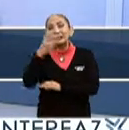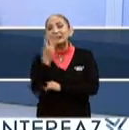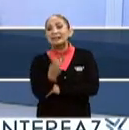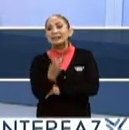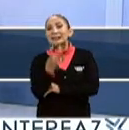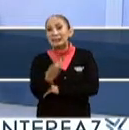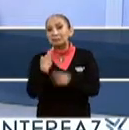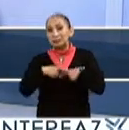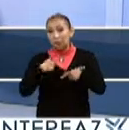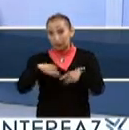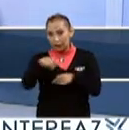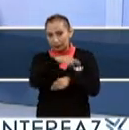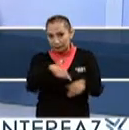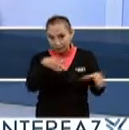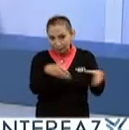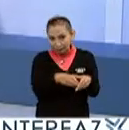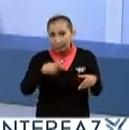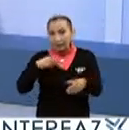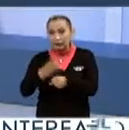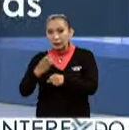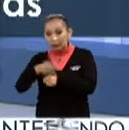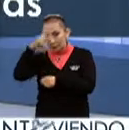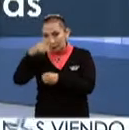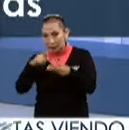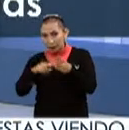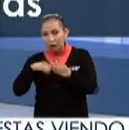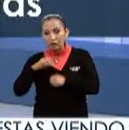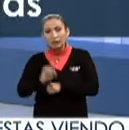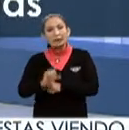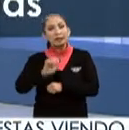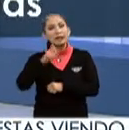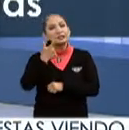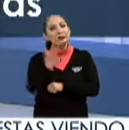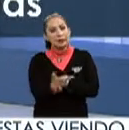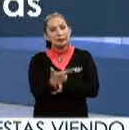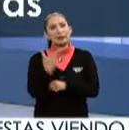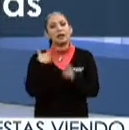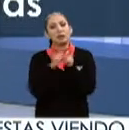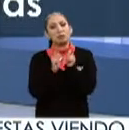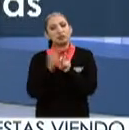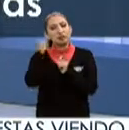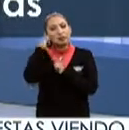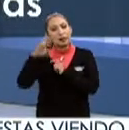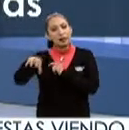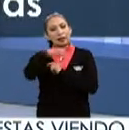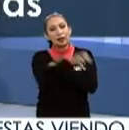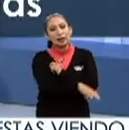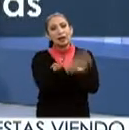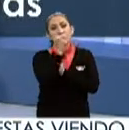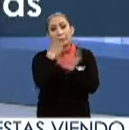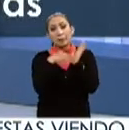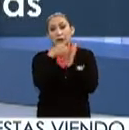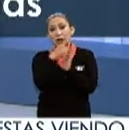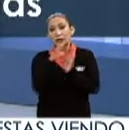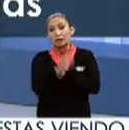1.392.623 habitantes. En tercer lugar está México con 67 y